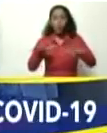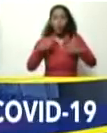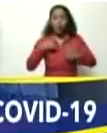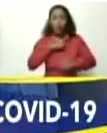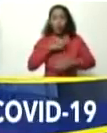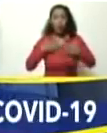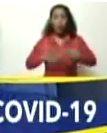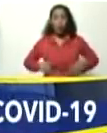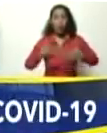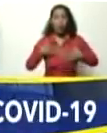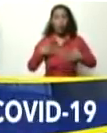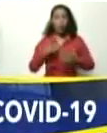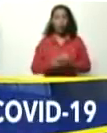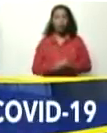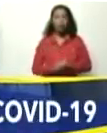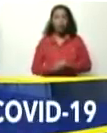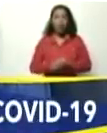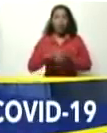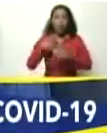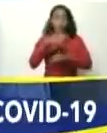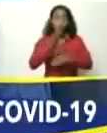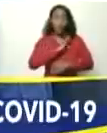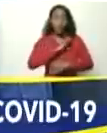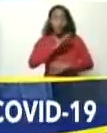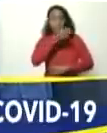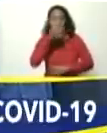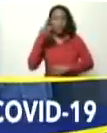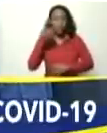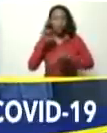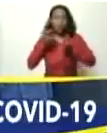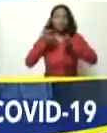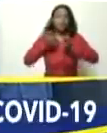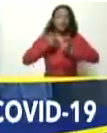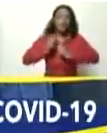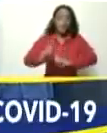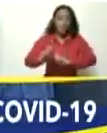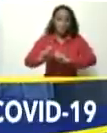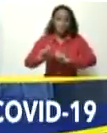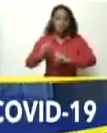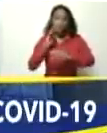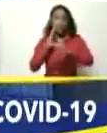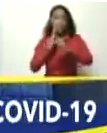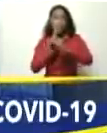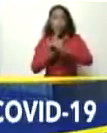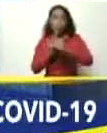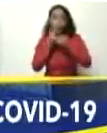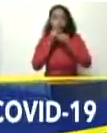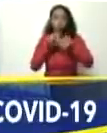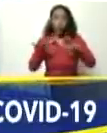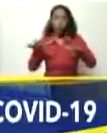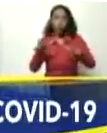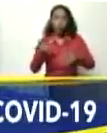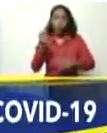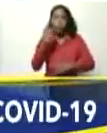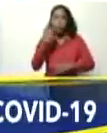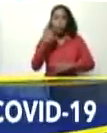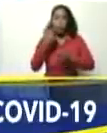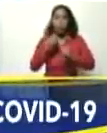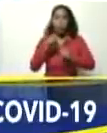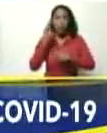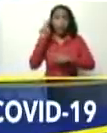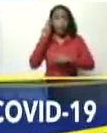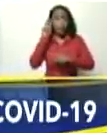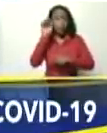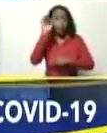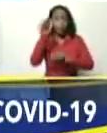organismo. Luego tendremos, por supuesto, el perfeccionamiento de tratamientos que van a inhibir la replicación del virus. Por lo tanto, en